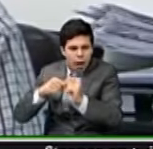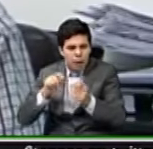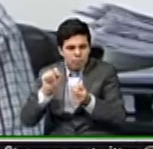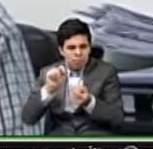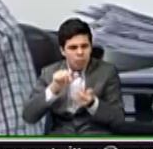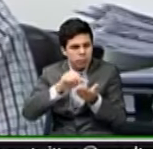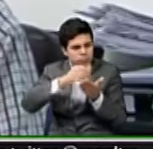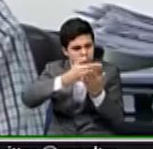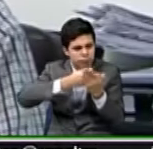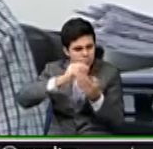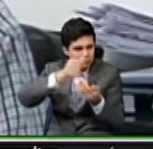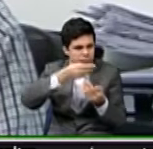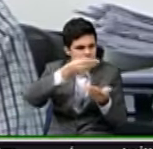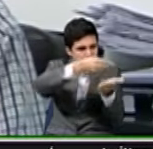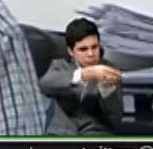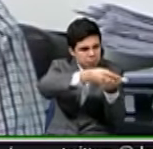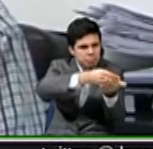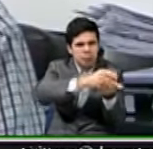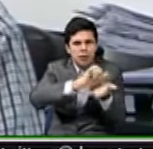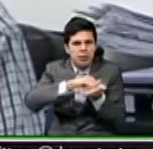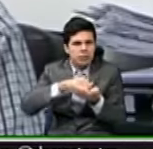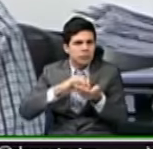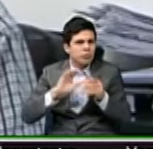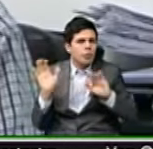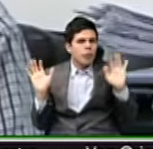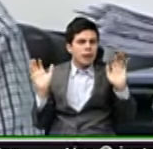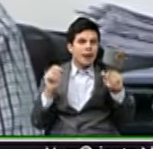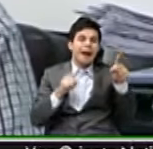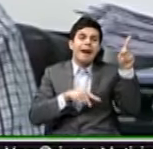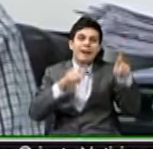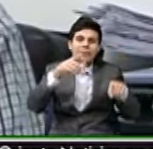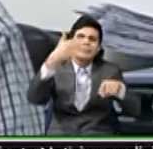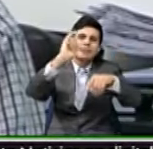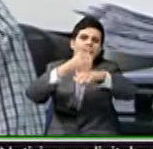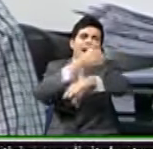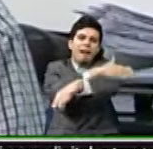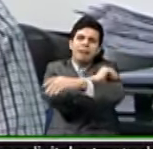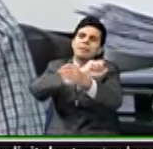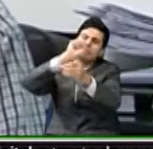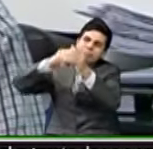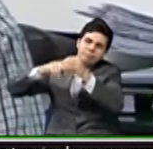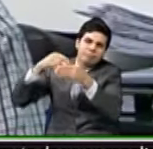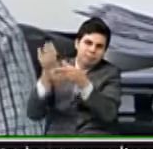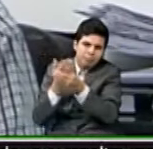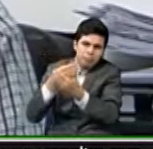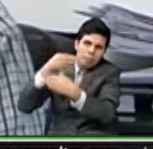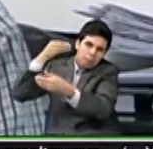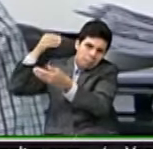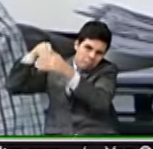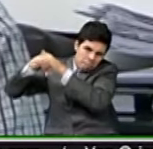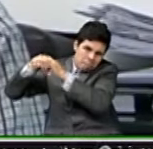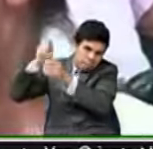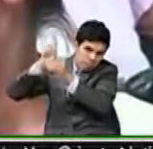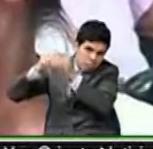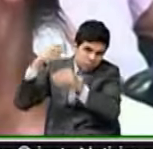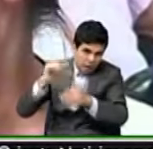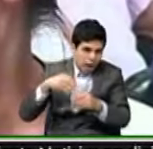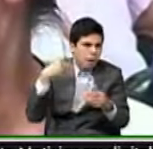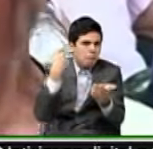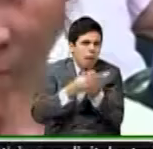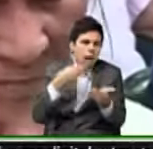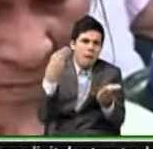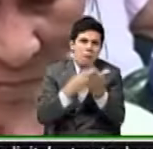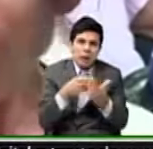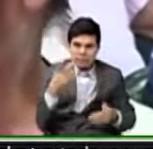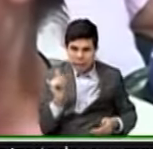con la presentación de la cédula de ciudadanía repito son los que hay históricamente se les ha venido cancelando el subsidio a través del